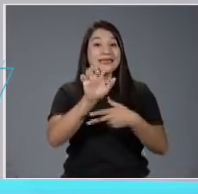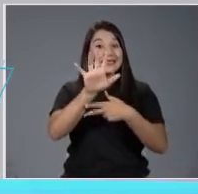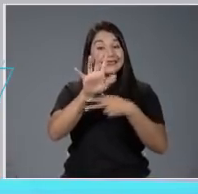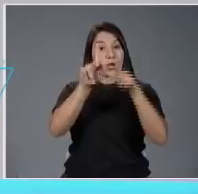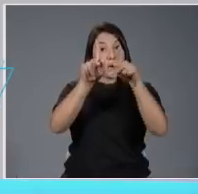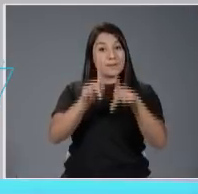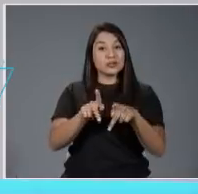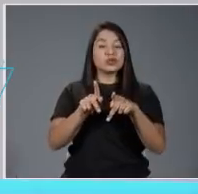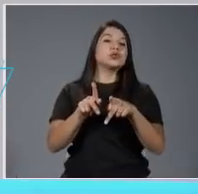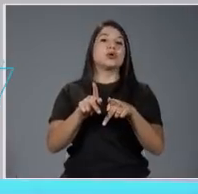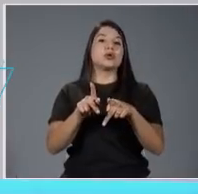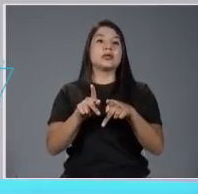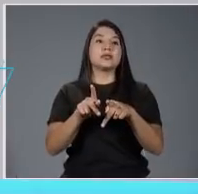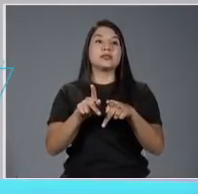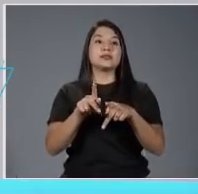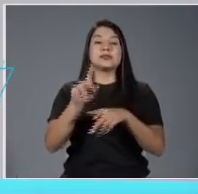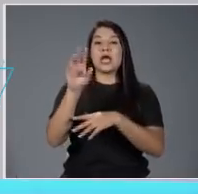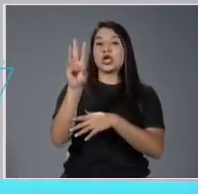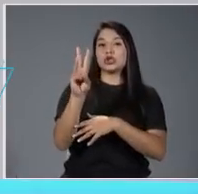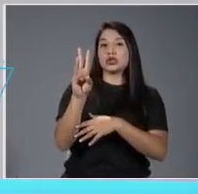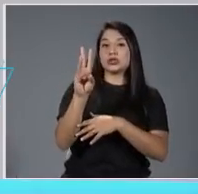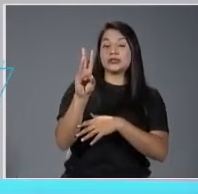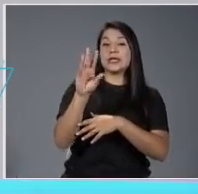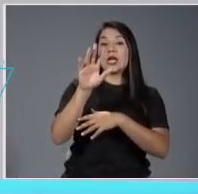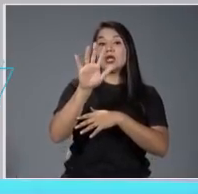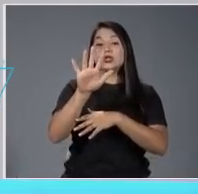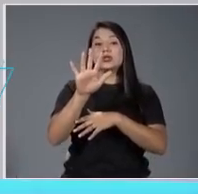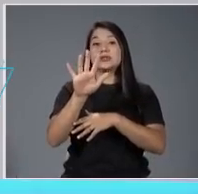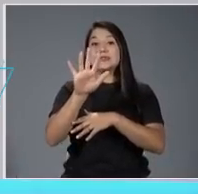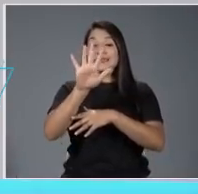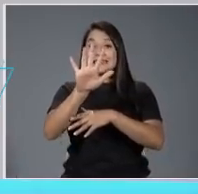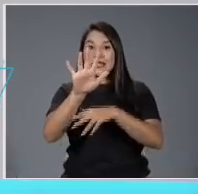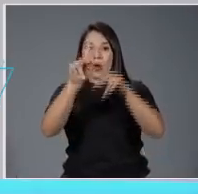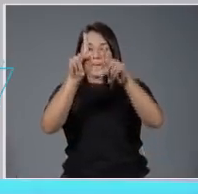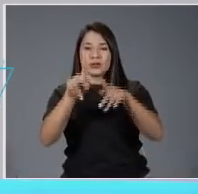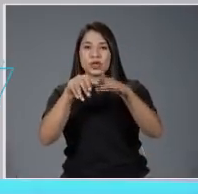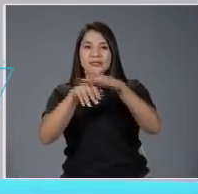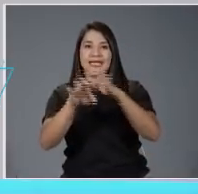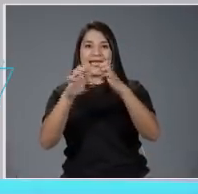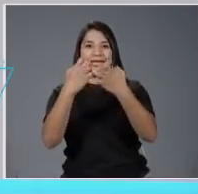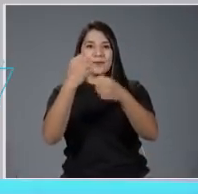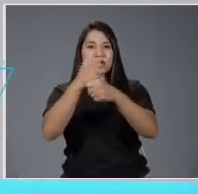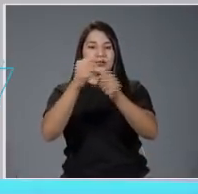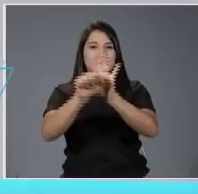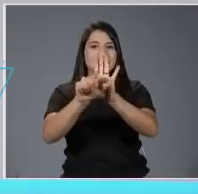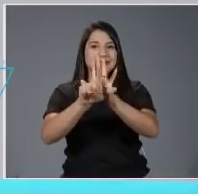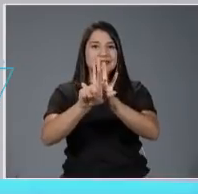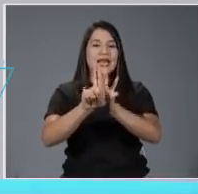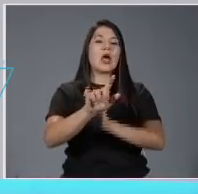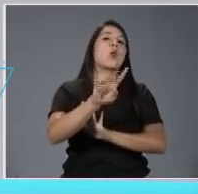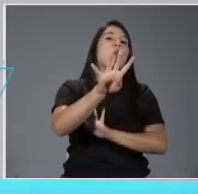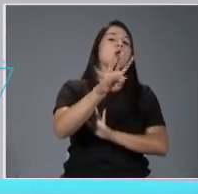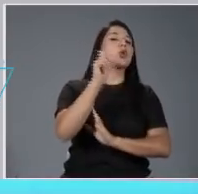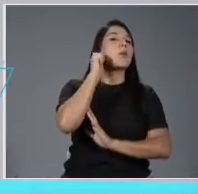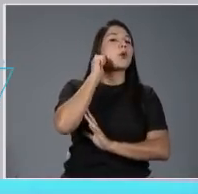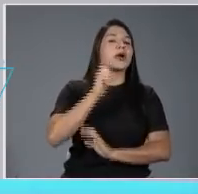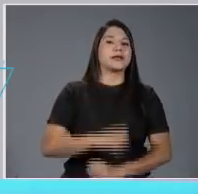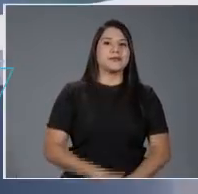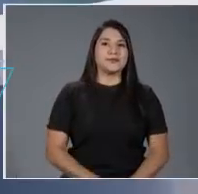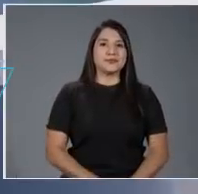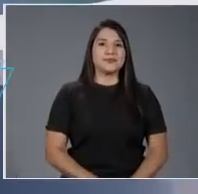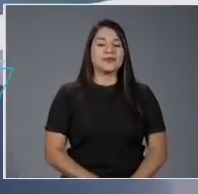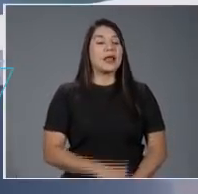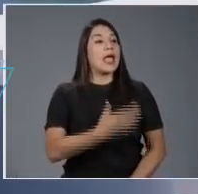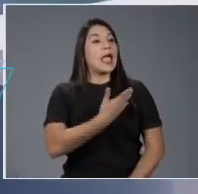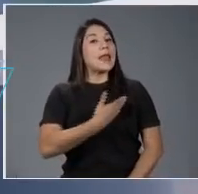directiva, 4 son mujeres. Todo esto tiene que ver con cambios de democracia y madurez de nuestra democracia. Don Francisco, es que